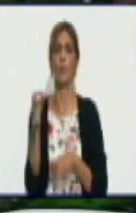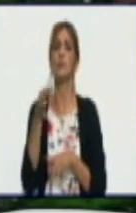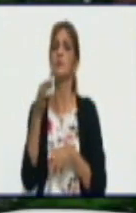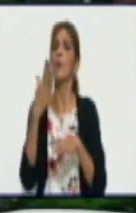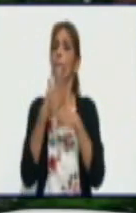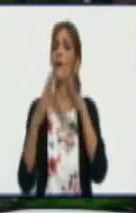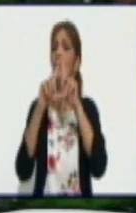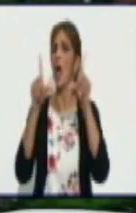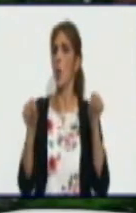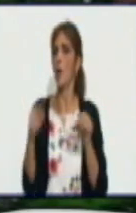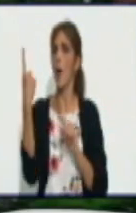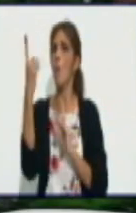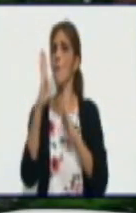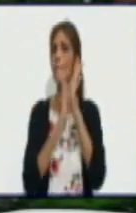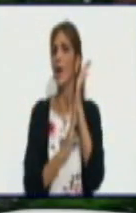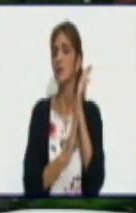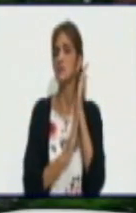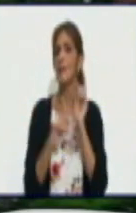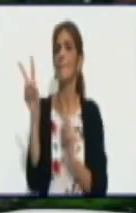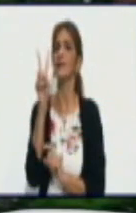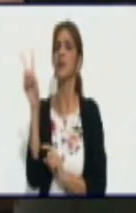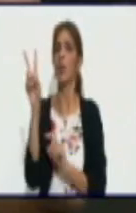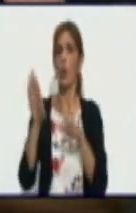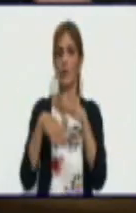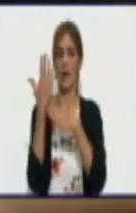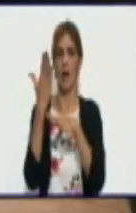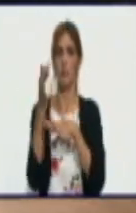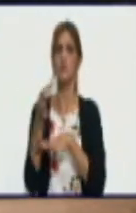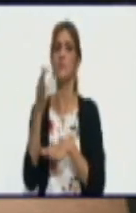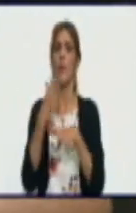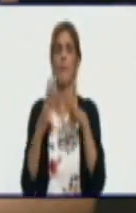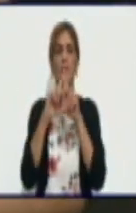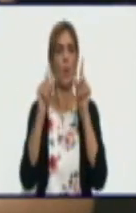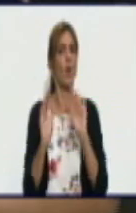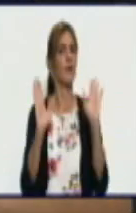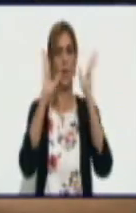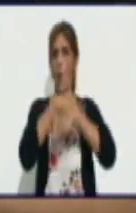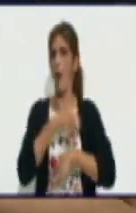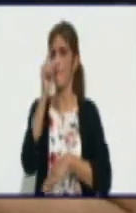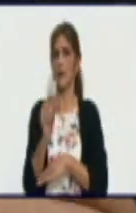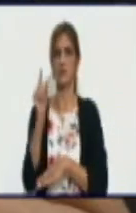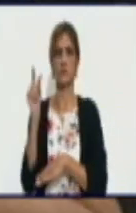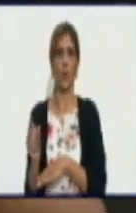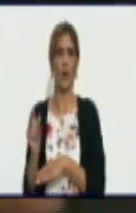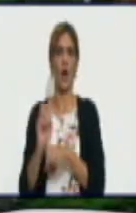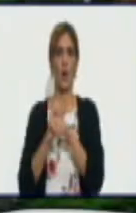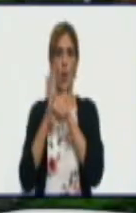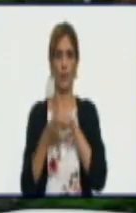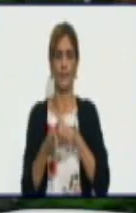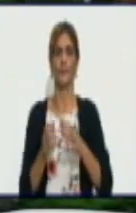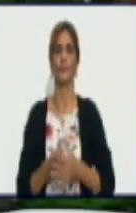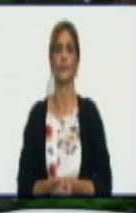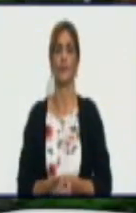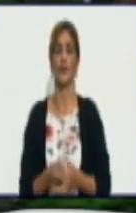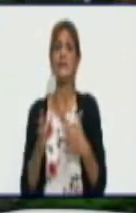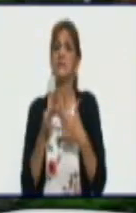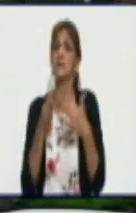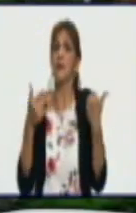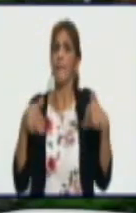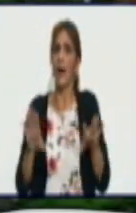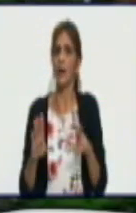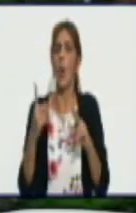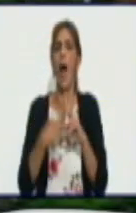incluso ya más de un mes. Lleva 22 días Medialuna sin reporte de casos confirmados. Sin embargo, al parecer hay